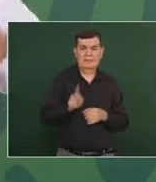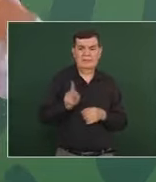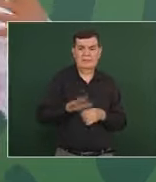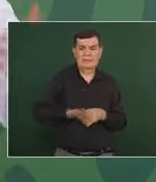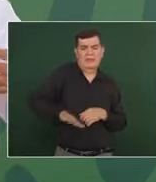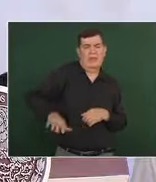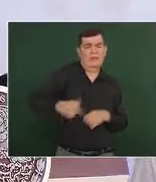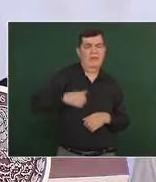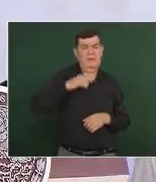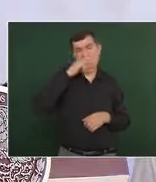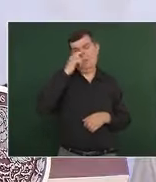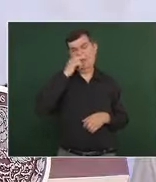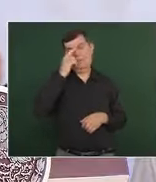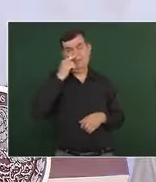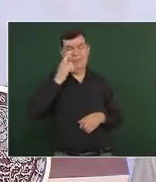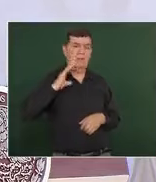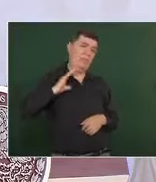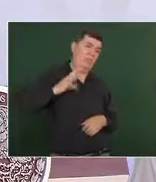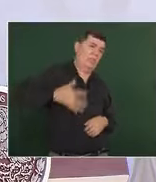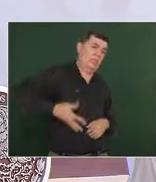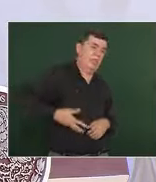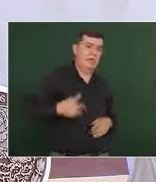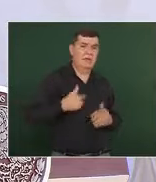y se creen mucho,